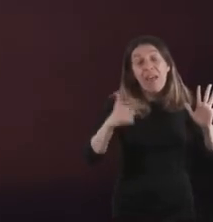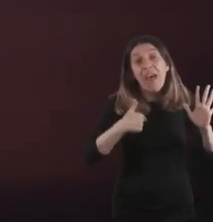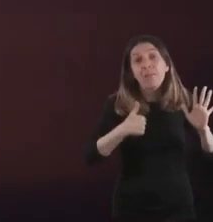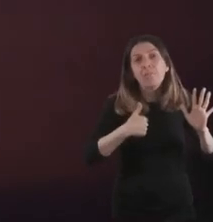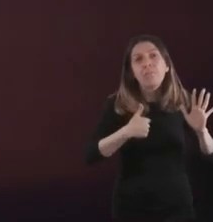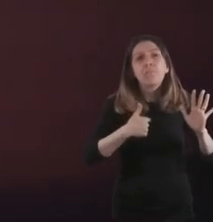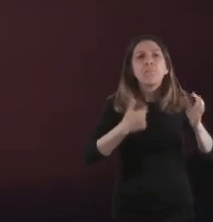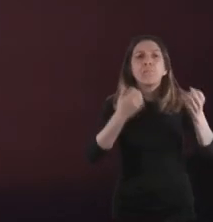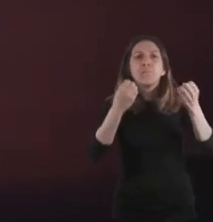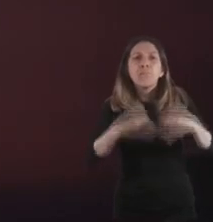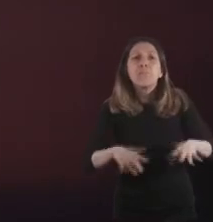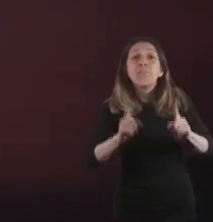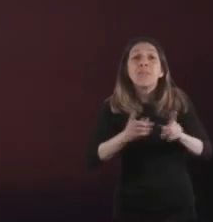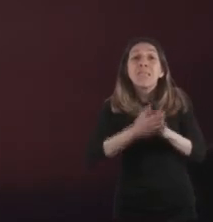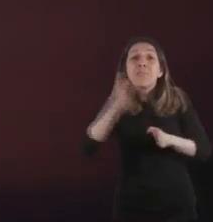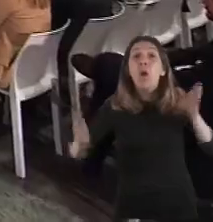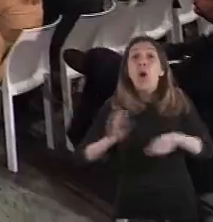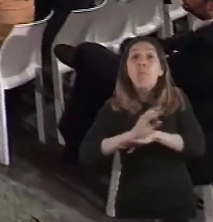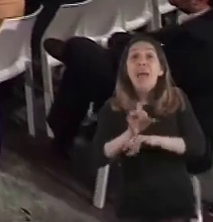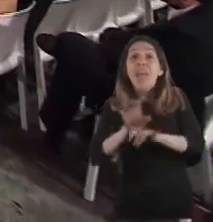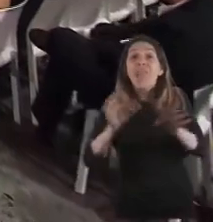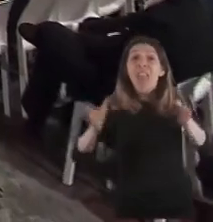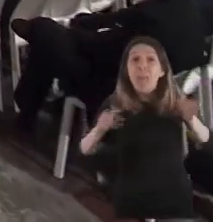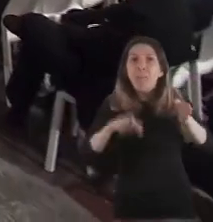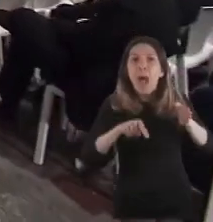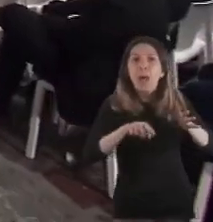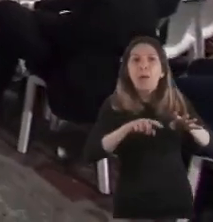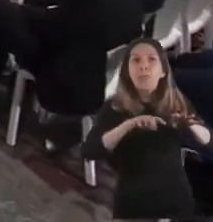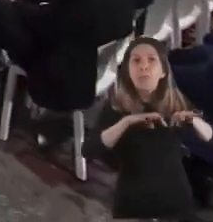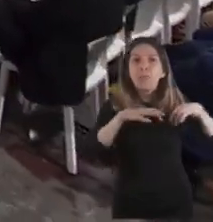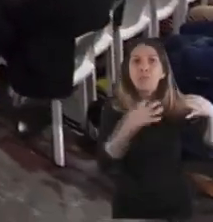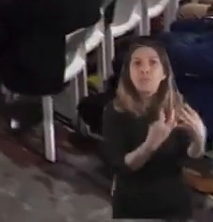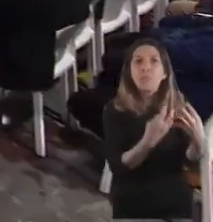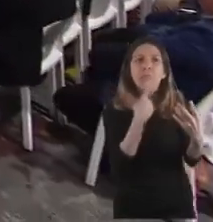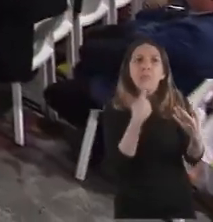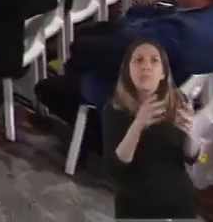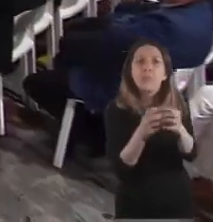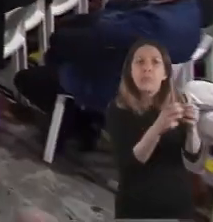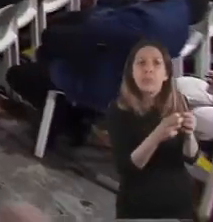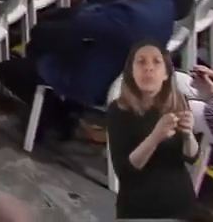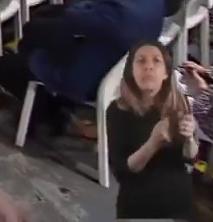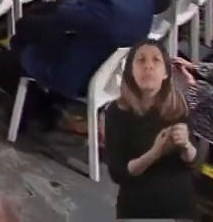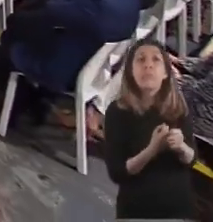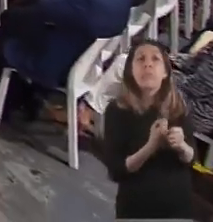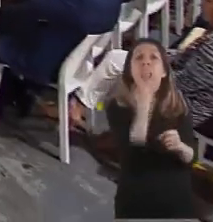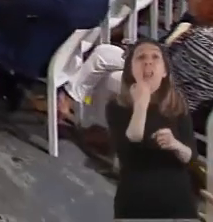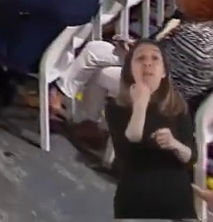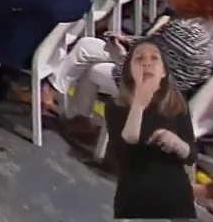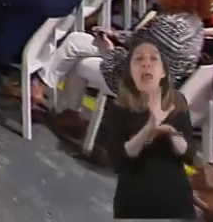empezamos a discutirla en pandemia. Y las primeras presentaciones eran por Zoom.